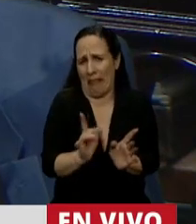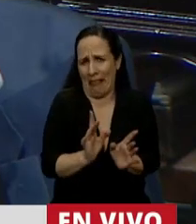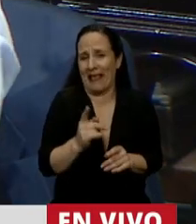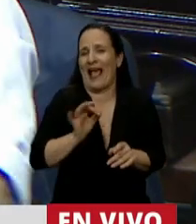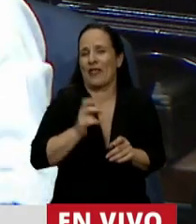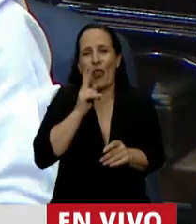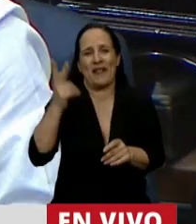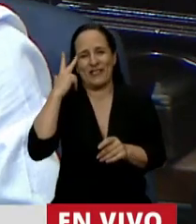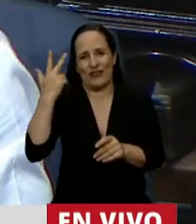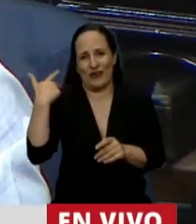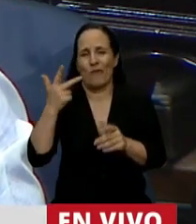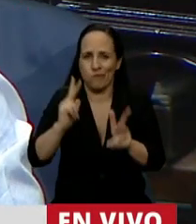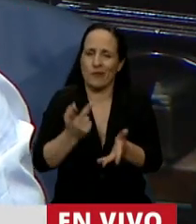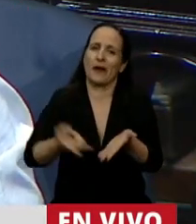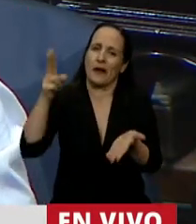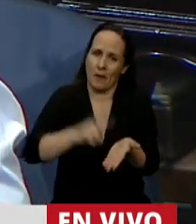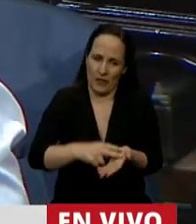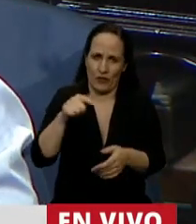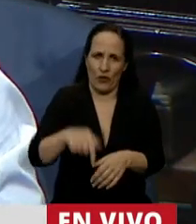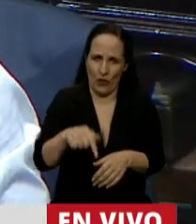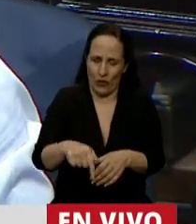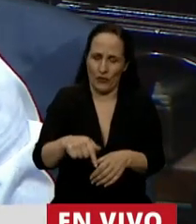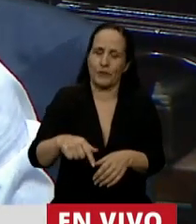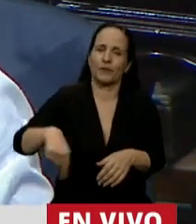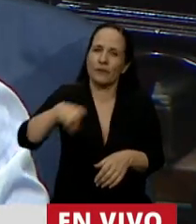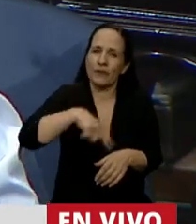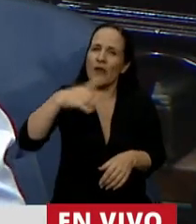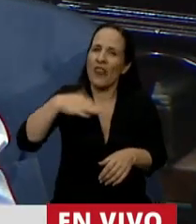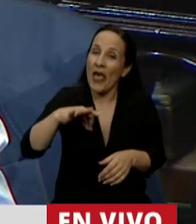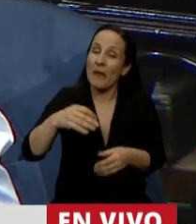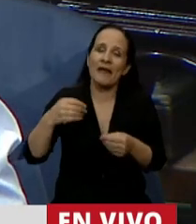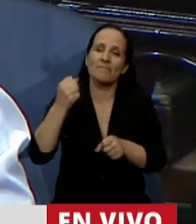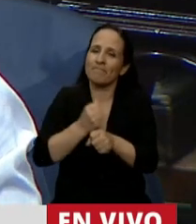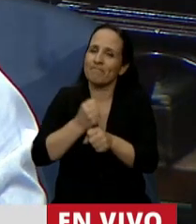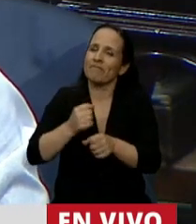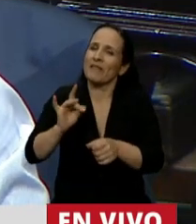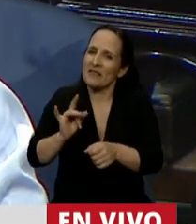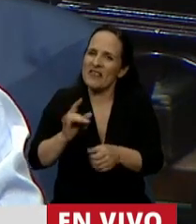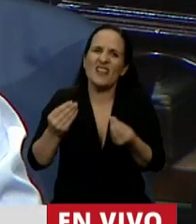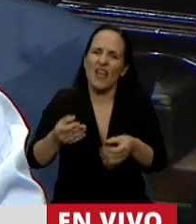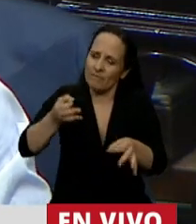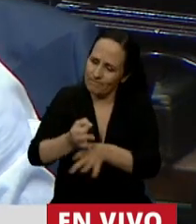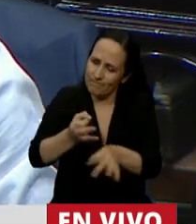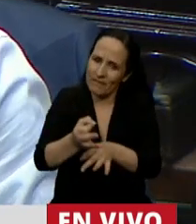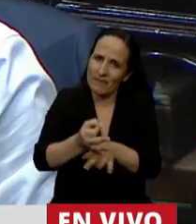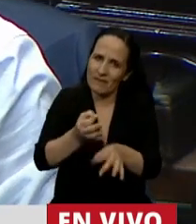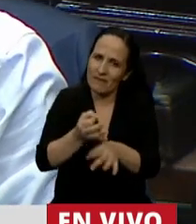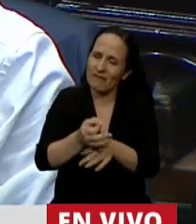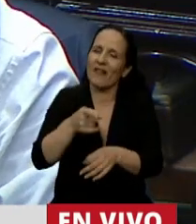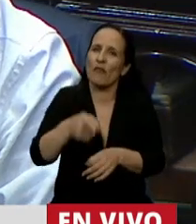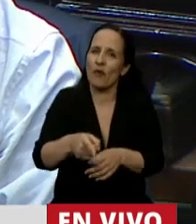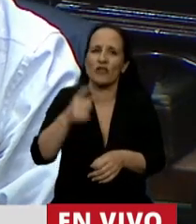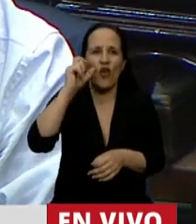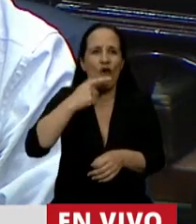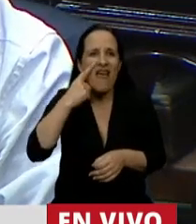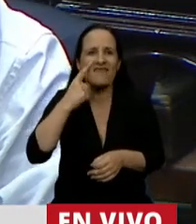en 2018 y lo vuelvo a repetir en esta instancia, tenemos que tomar el camino difícil, que es con educación sexual, con métodos